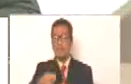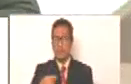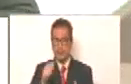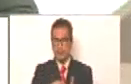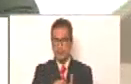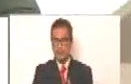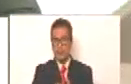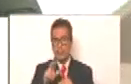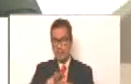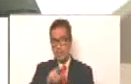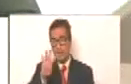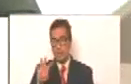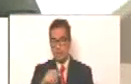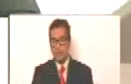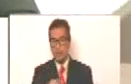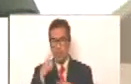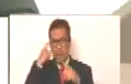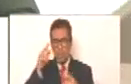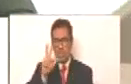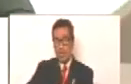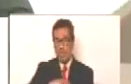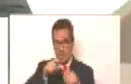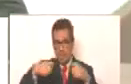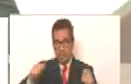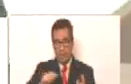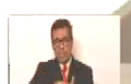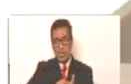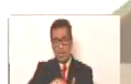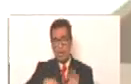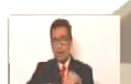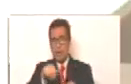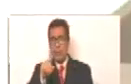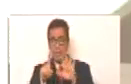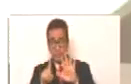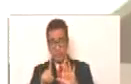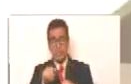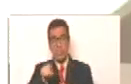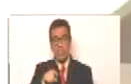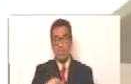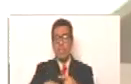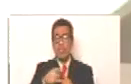34º. Se sugiere aprobar el epígrafe del artículo 16, quedando redactado de la manera siguiente.